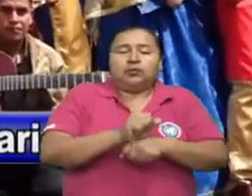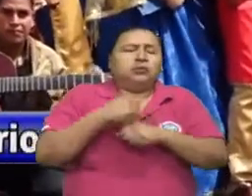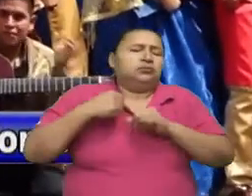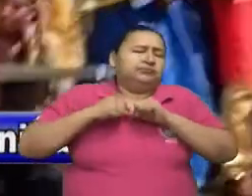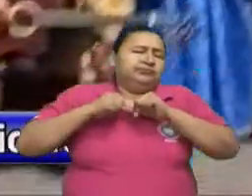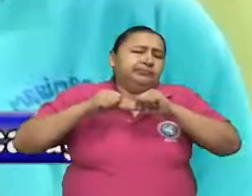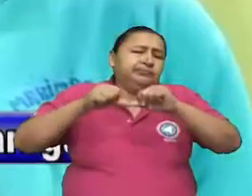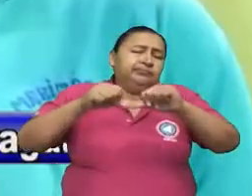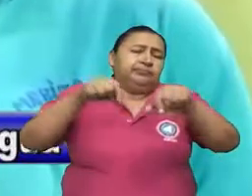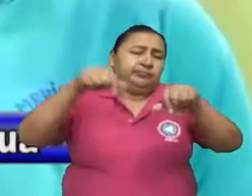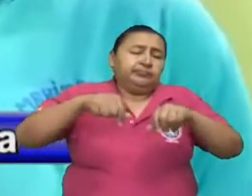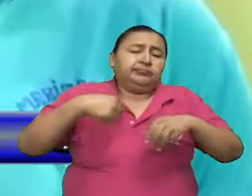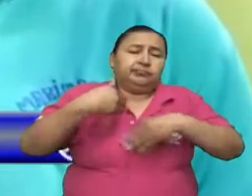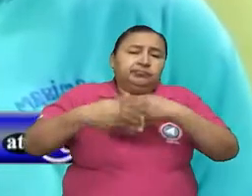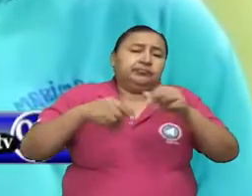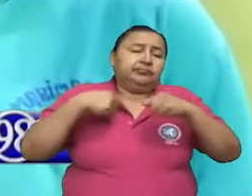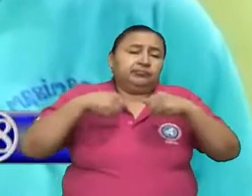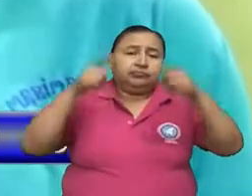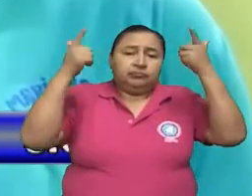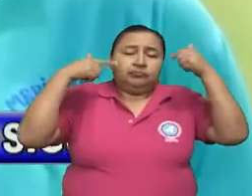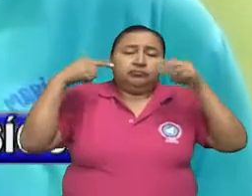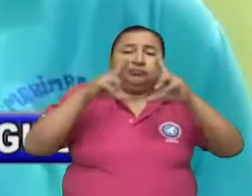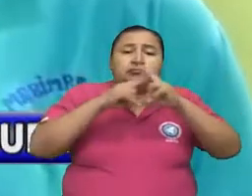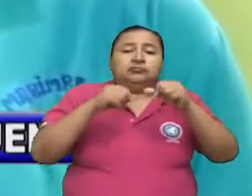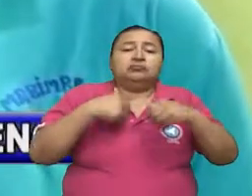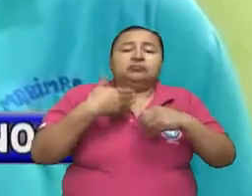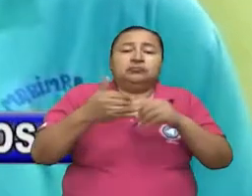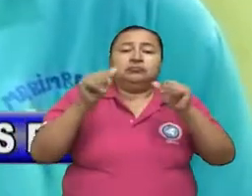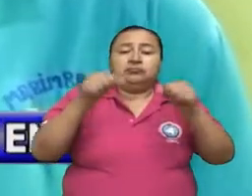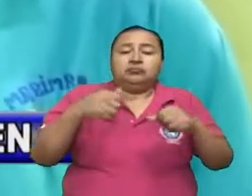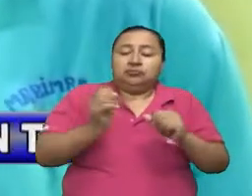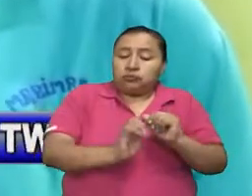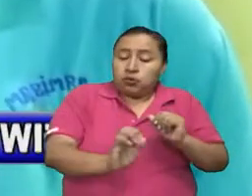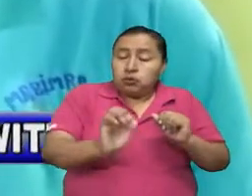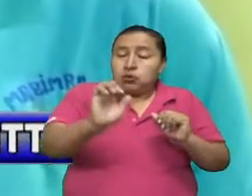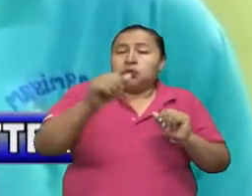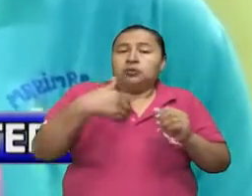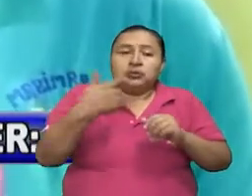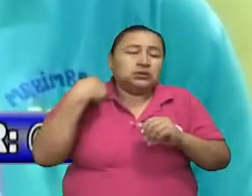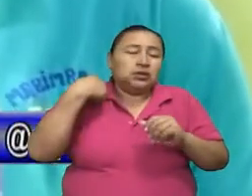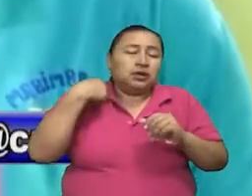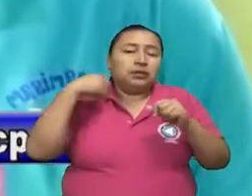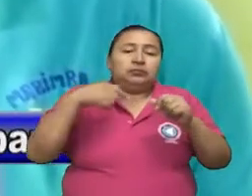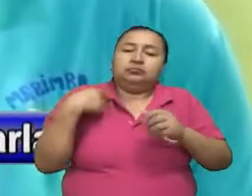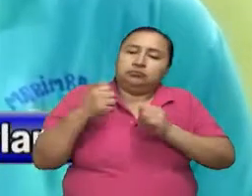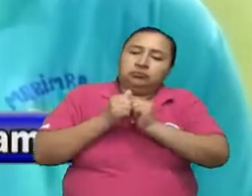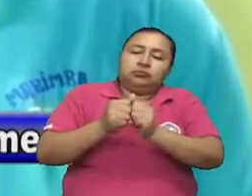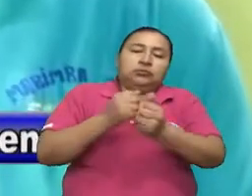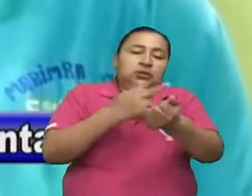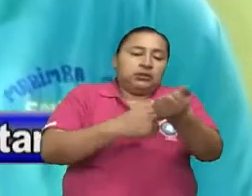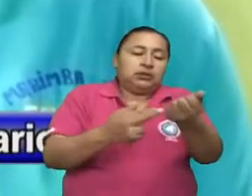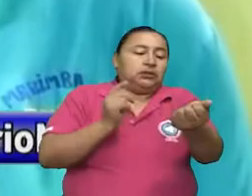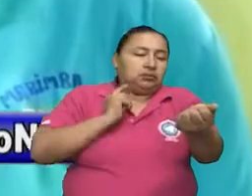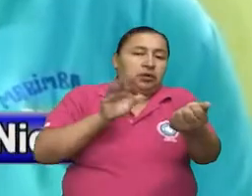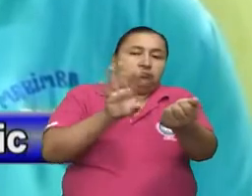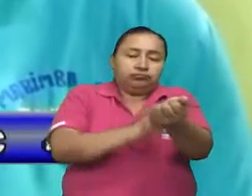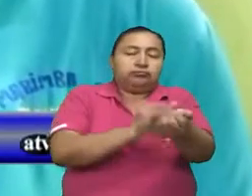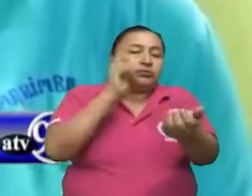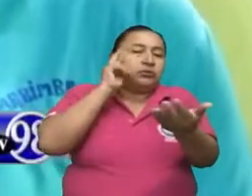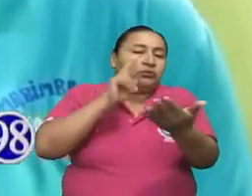siempre aquí en Masaya, en Nicaragua, para los niños, que siempre lo lleven en la sangre y siempre